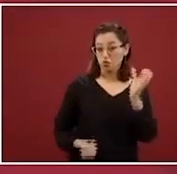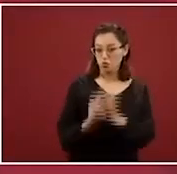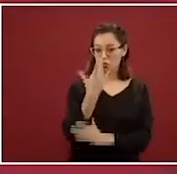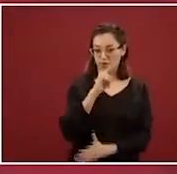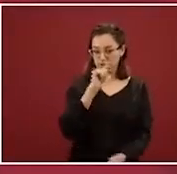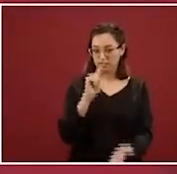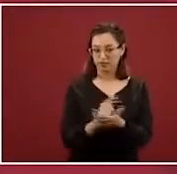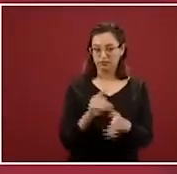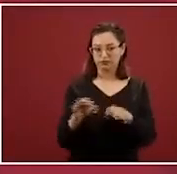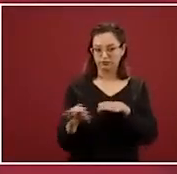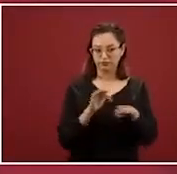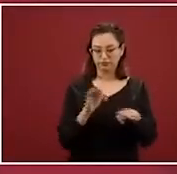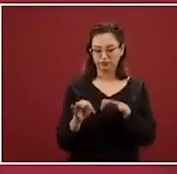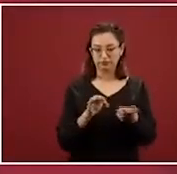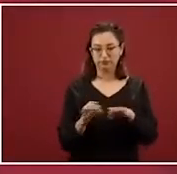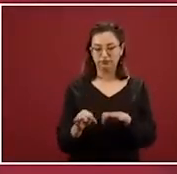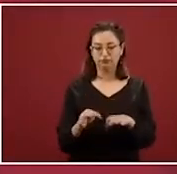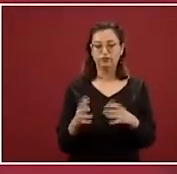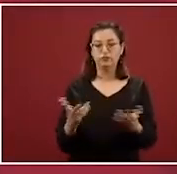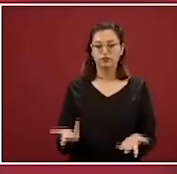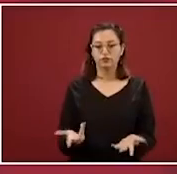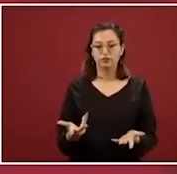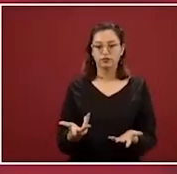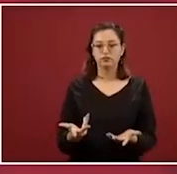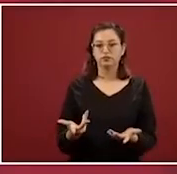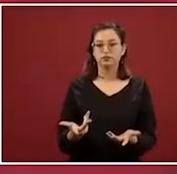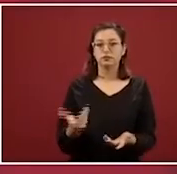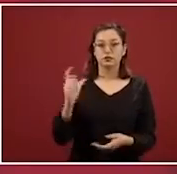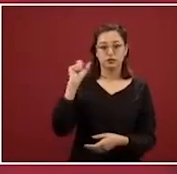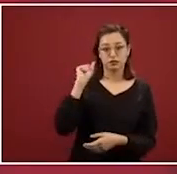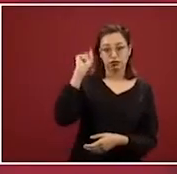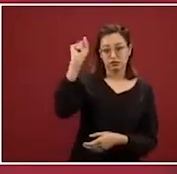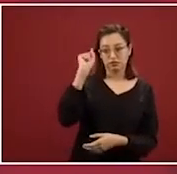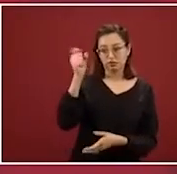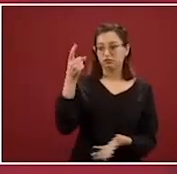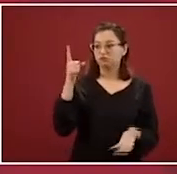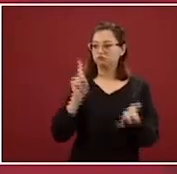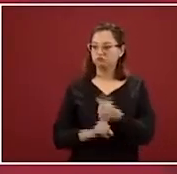de hacer valer la democracia sindical,